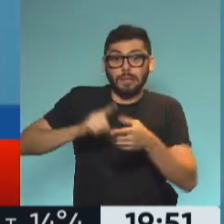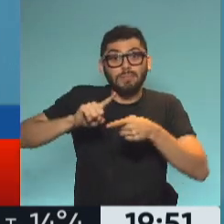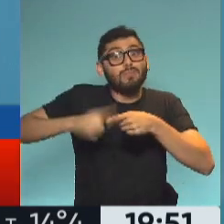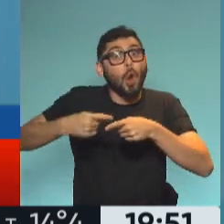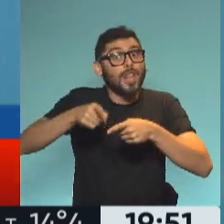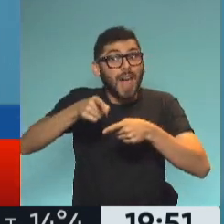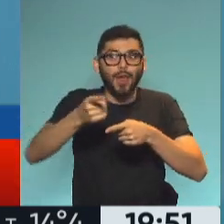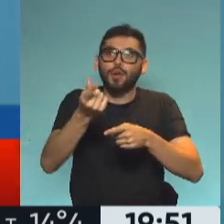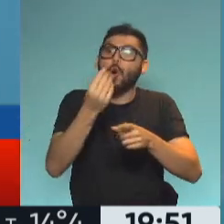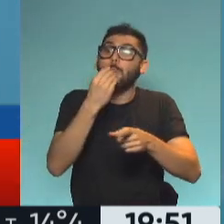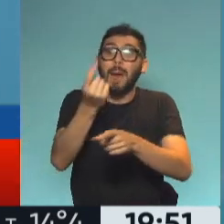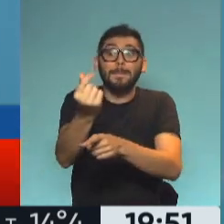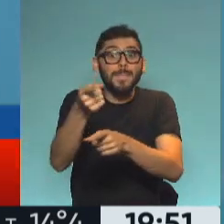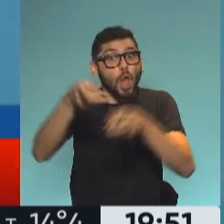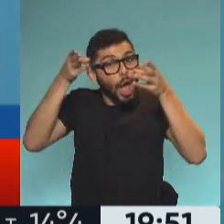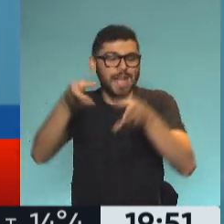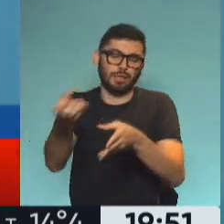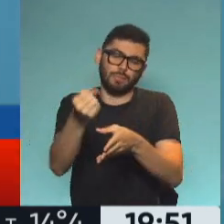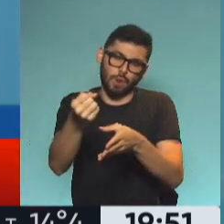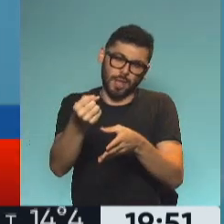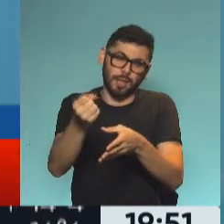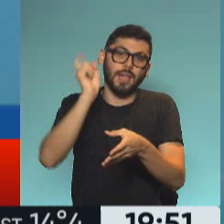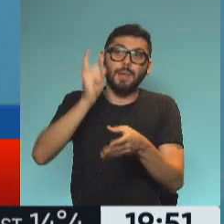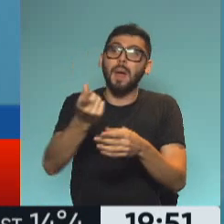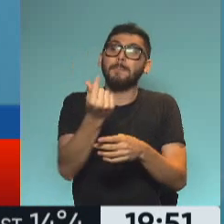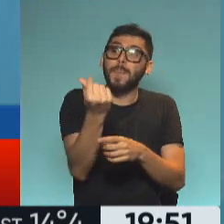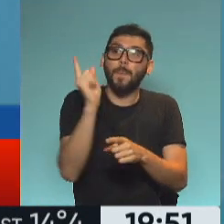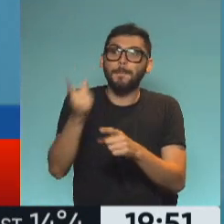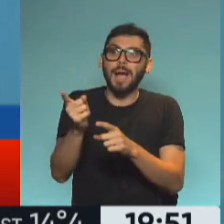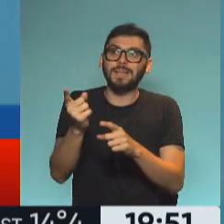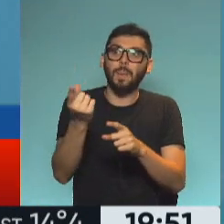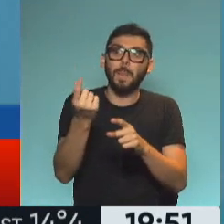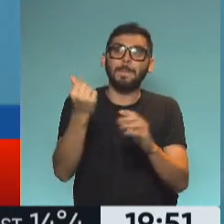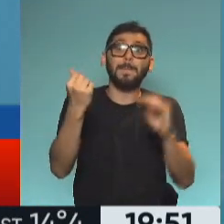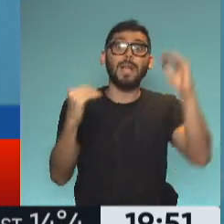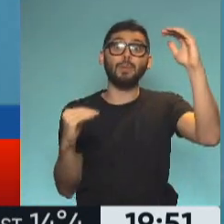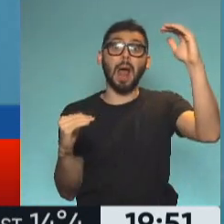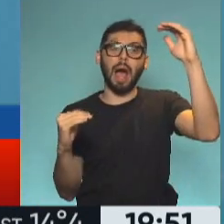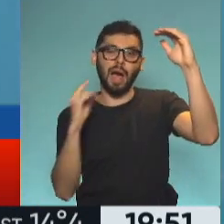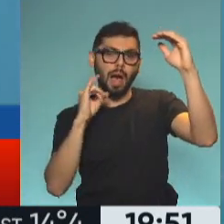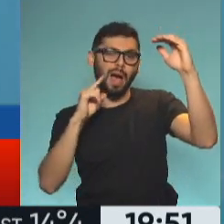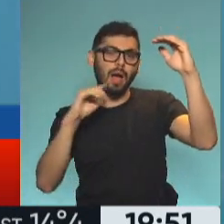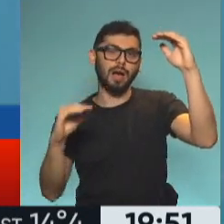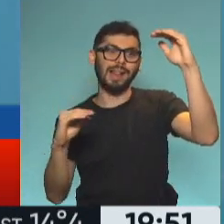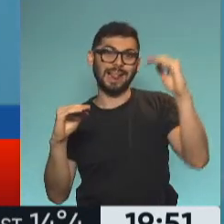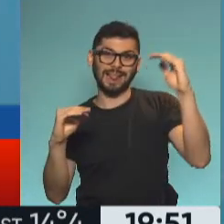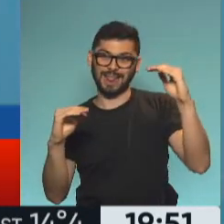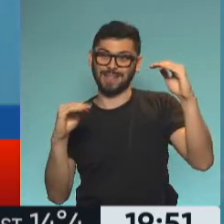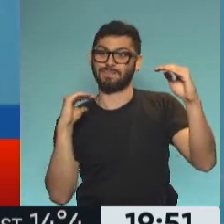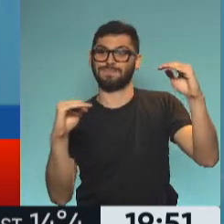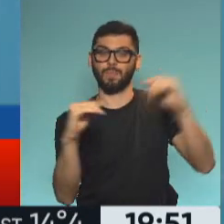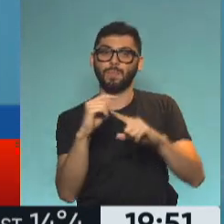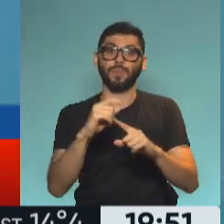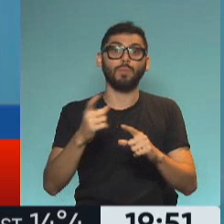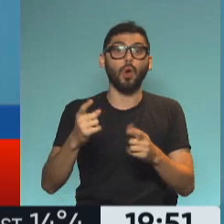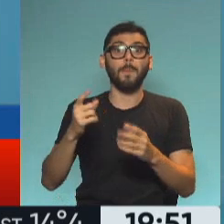alimentos. No solo un tema de precio, sino también de referencia. Por eso la otra cosa que yo creo que es importante es lo que está haciendo el Ministerio de la Producción, que 120